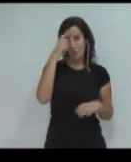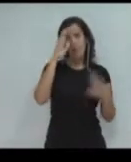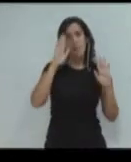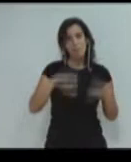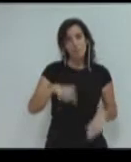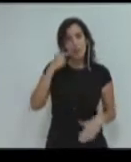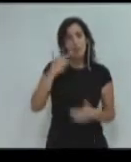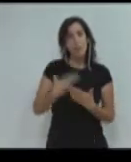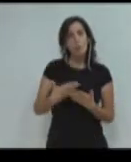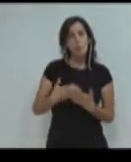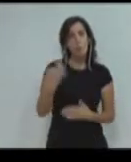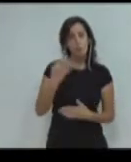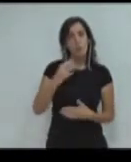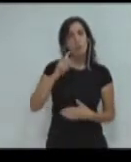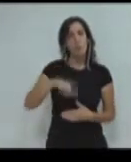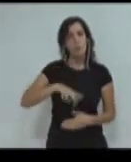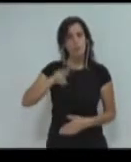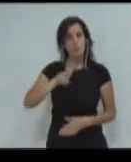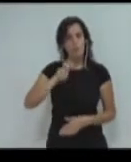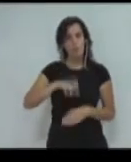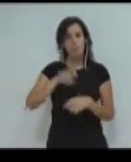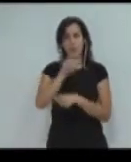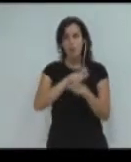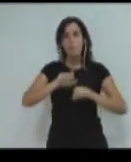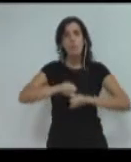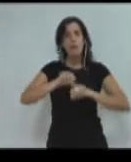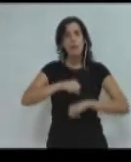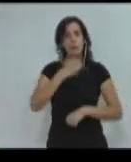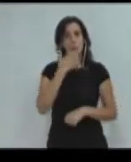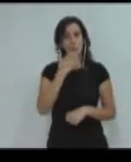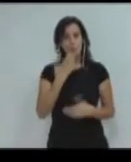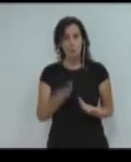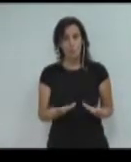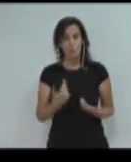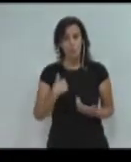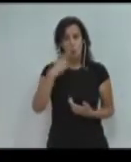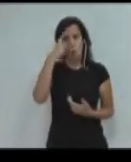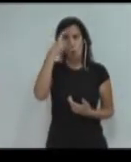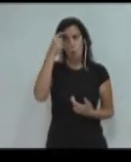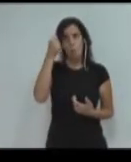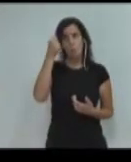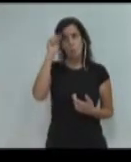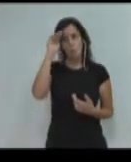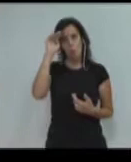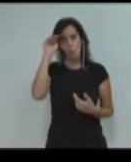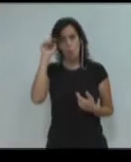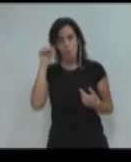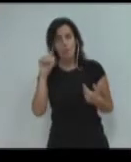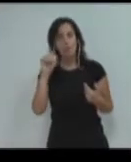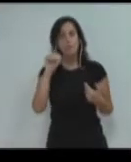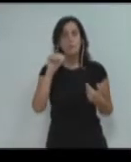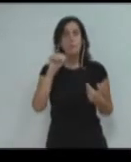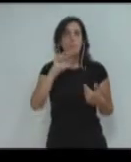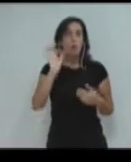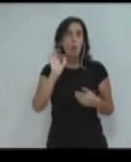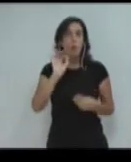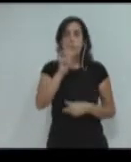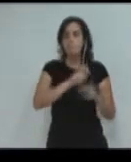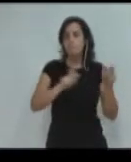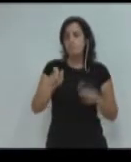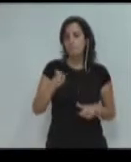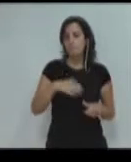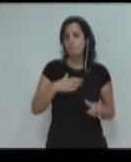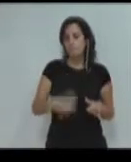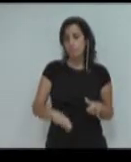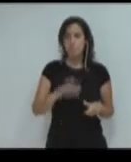también beneficia a personas mayores por el deterioro cognitivo que puedan tener, a personas que a lo